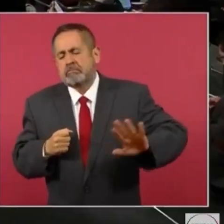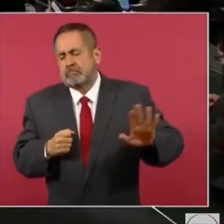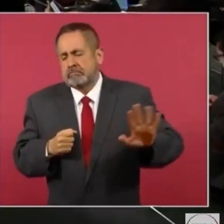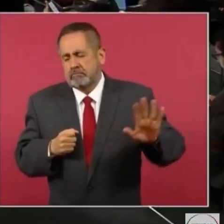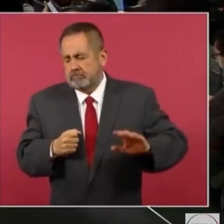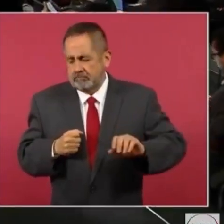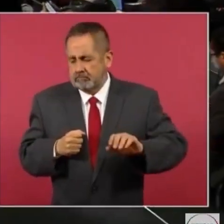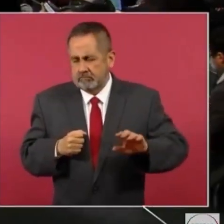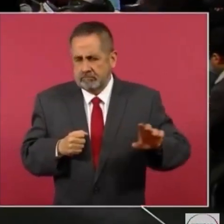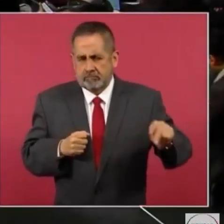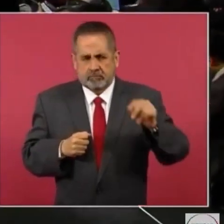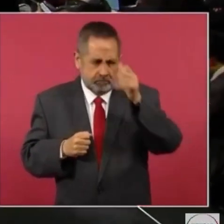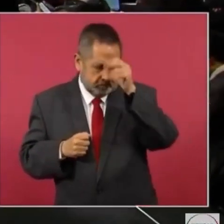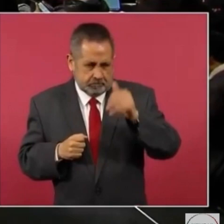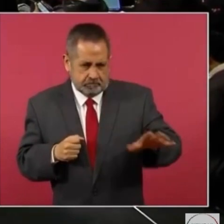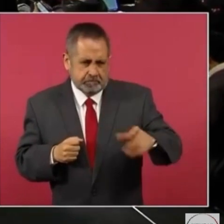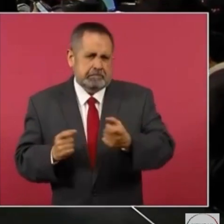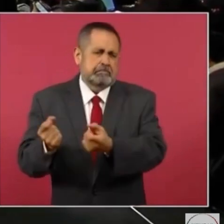dejaron.